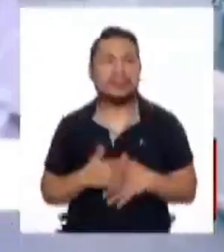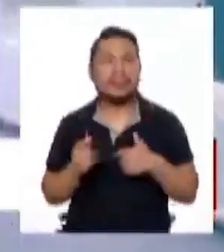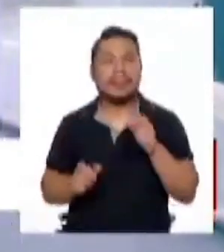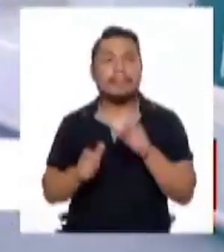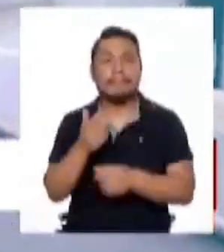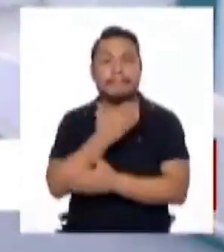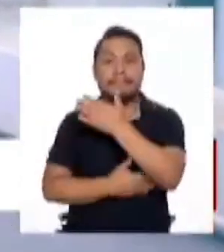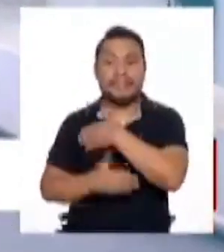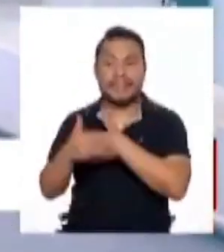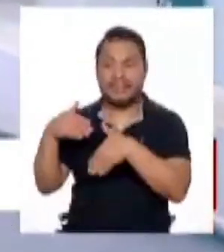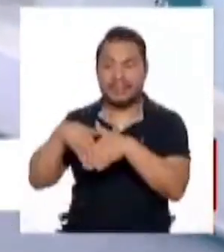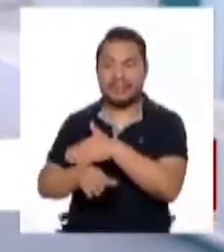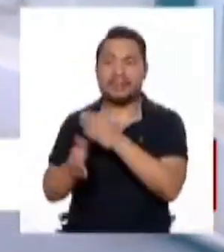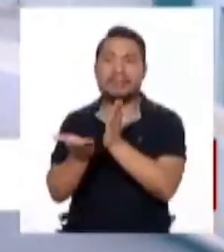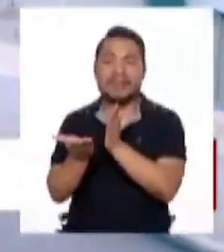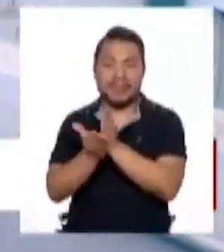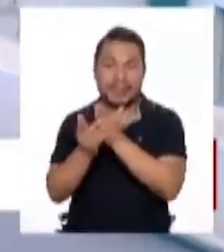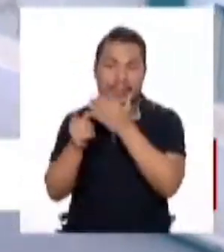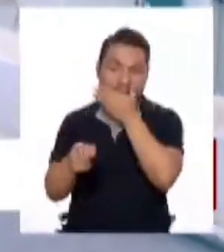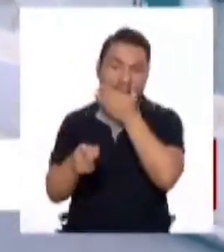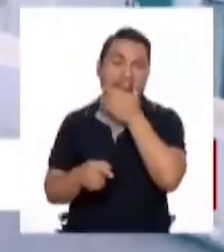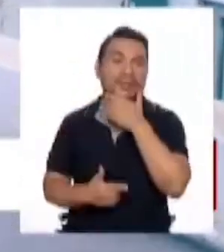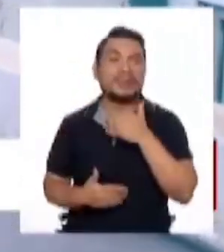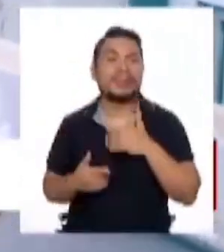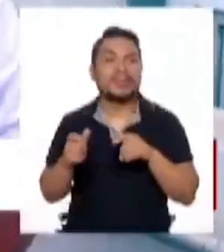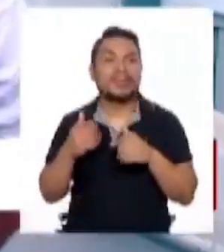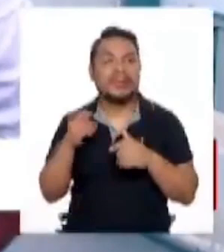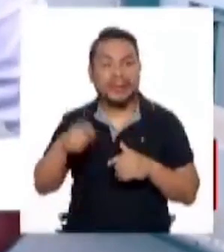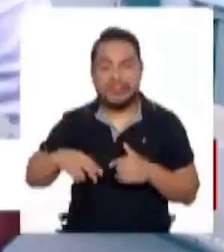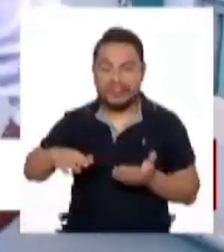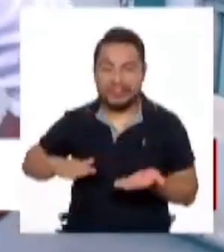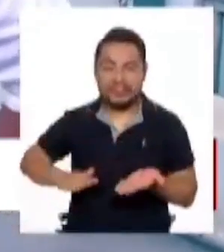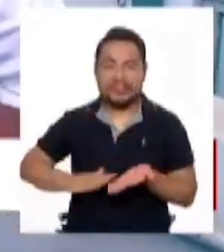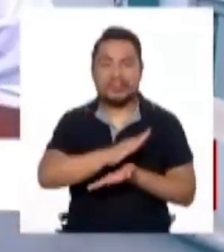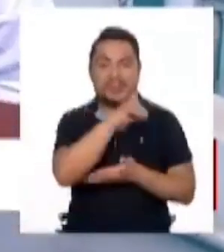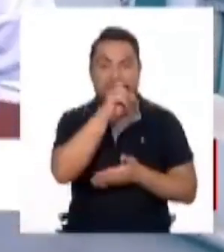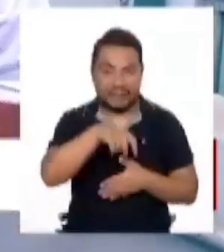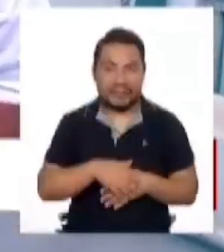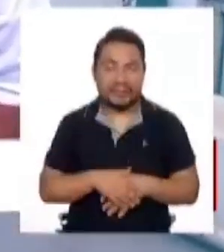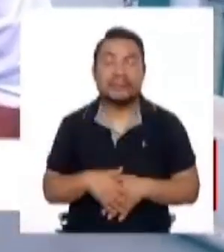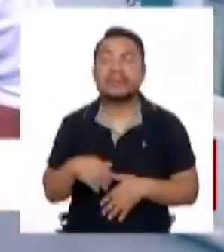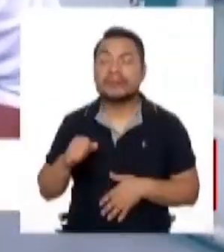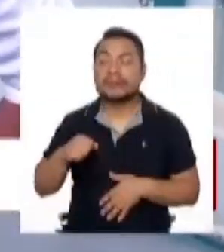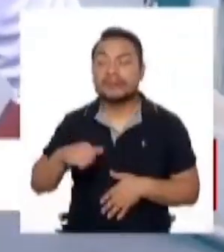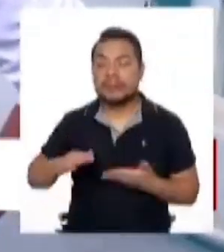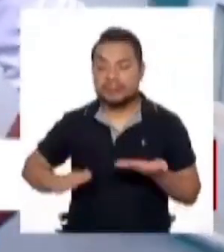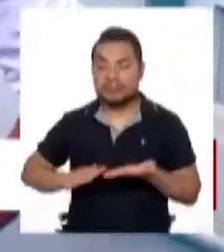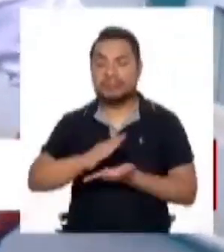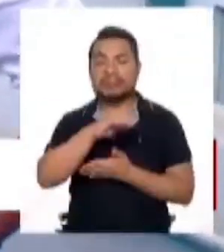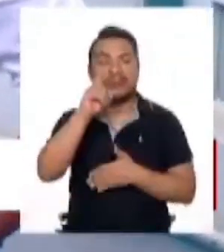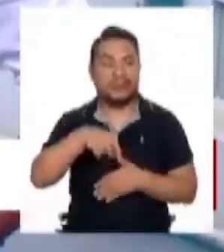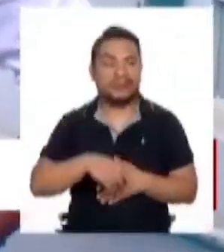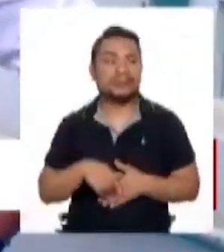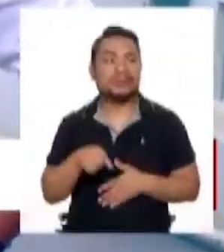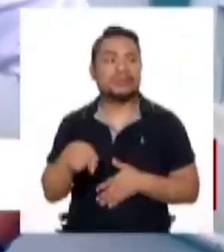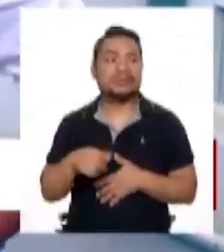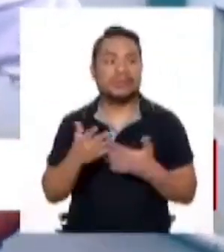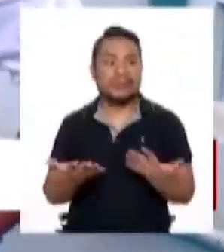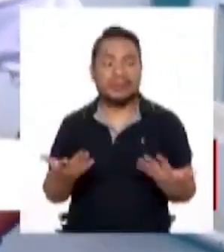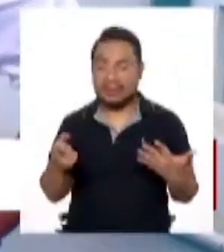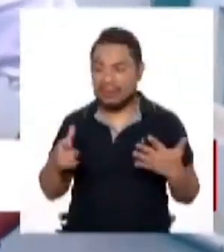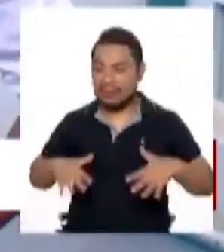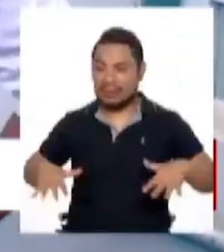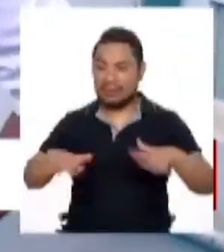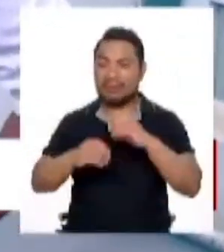con discapacidad, con condiciones especiales, debería haber una rampa. Sí, debería haber una rampa, pero las condiciones en